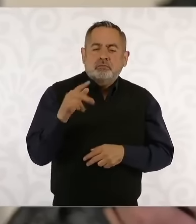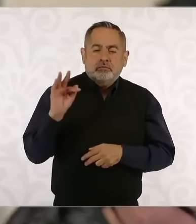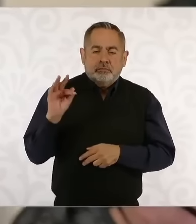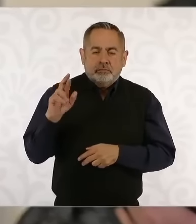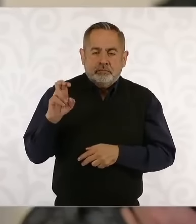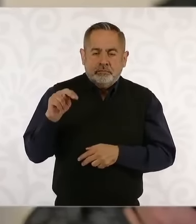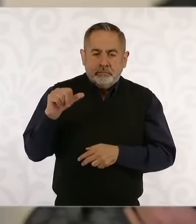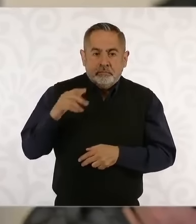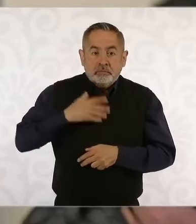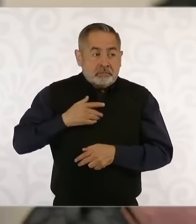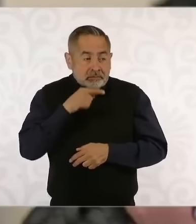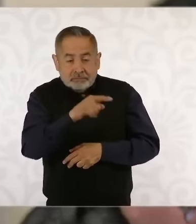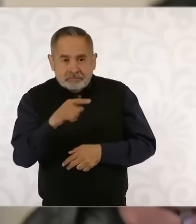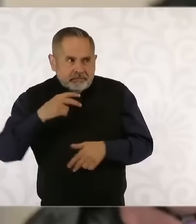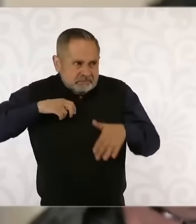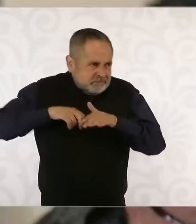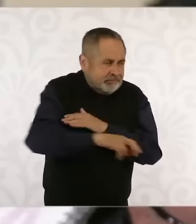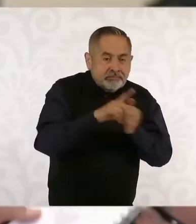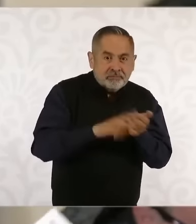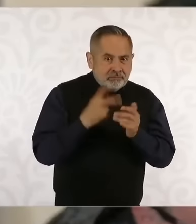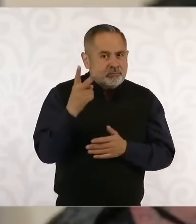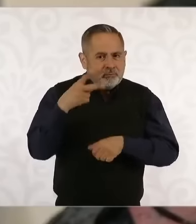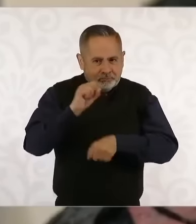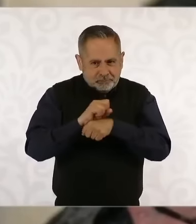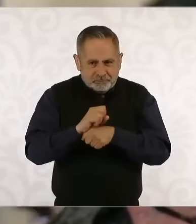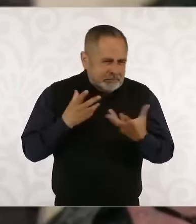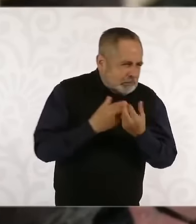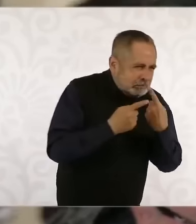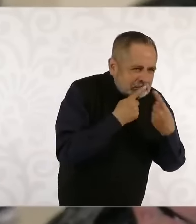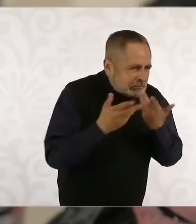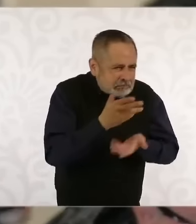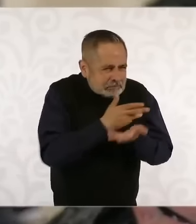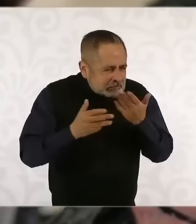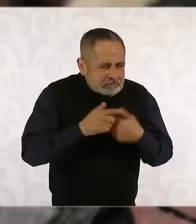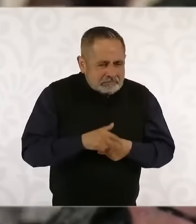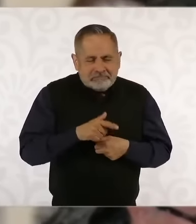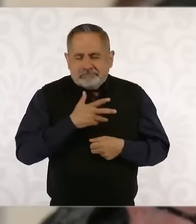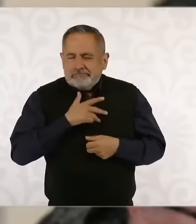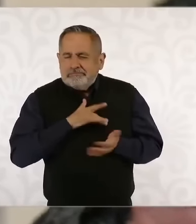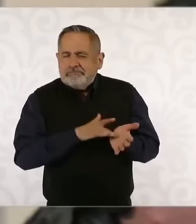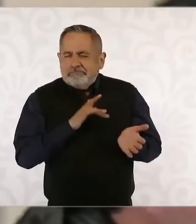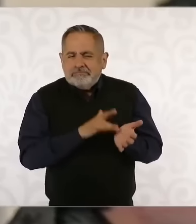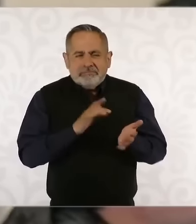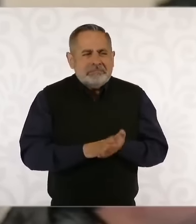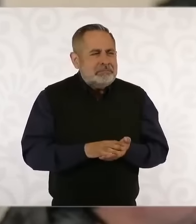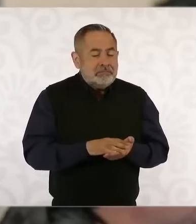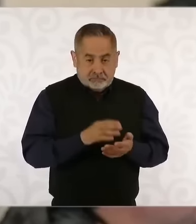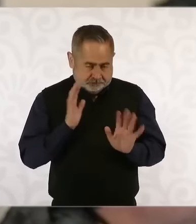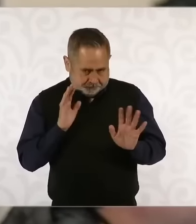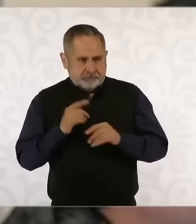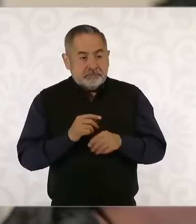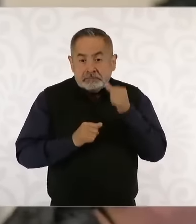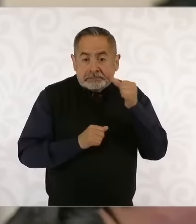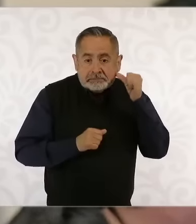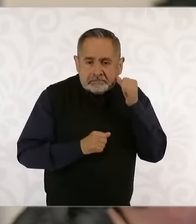2 semanas y estuvimos escuchando a todas las personas que hablaban, y el mensaje, el discurso era exactamente igual